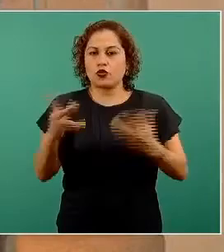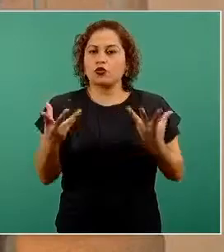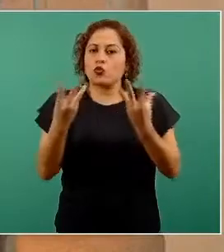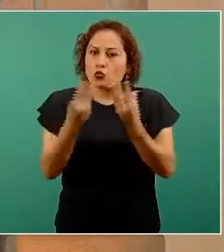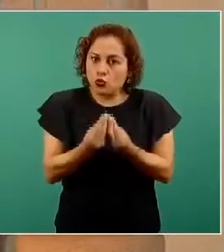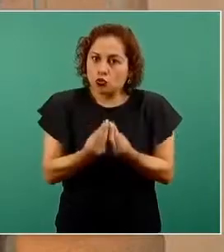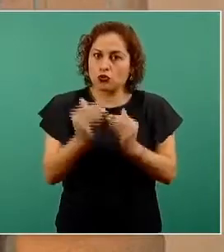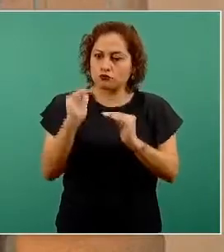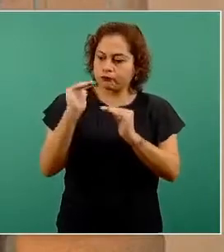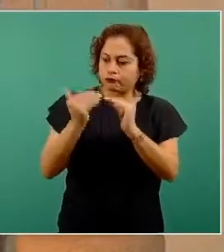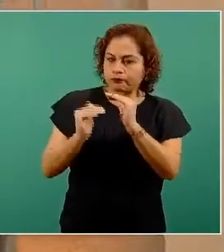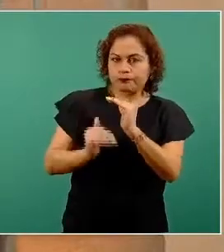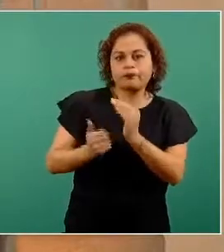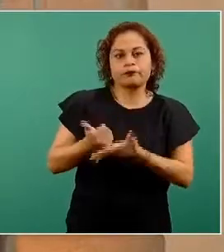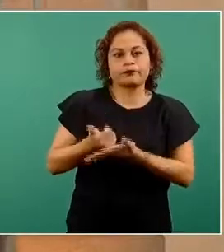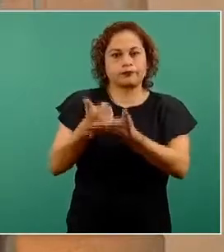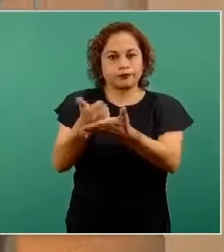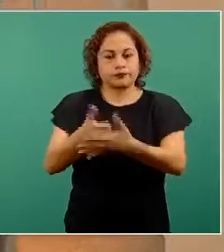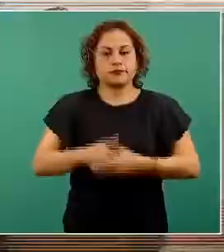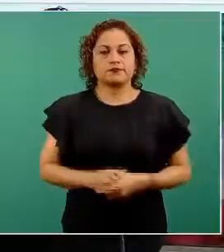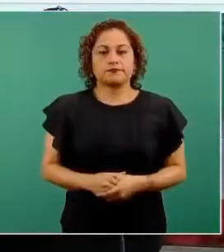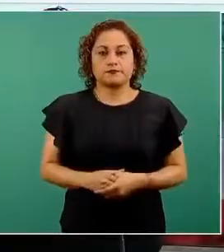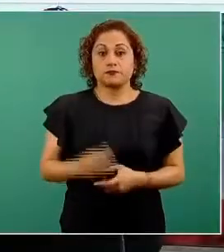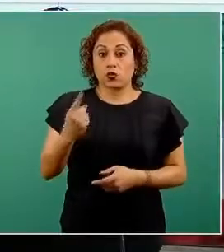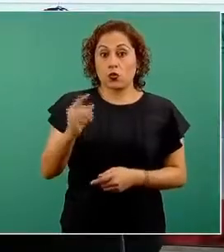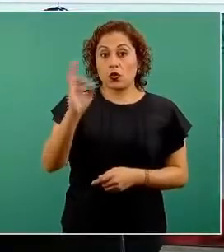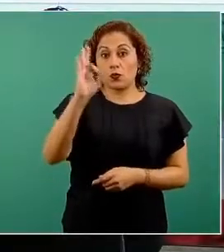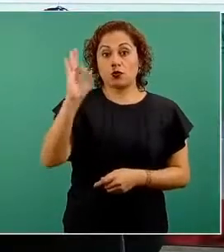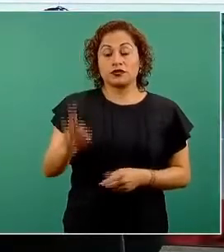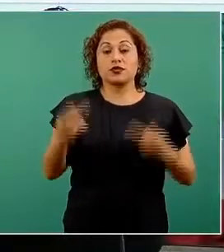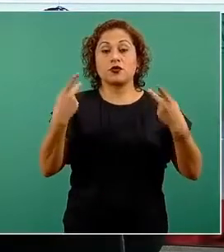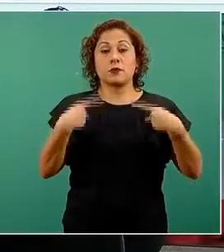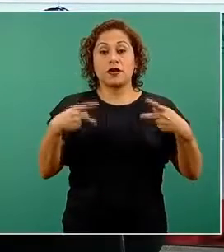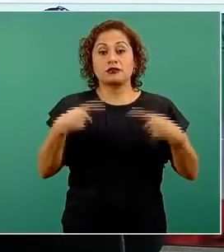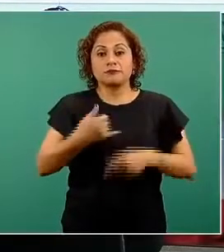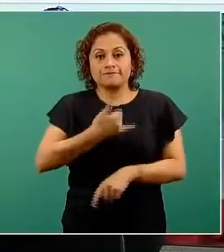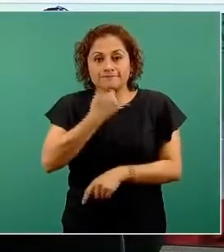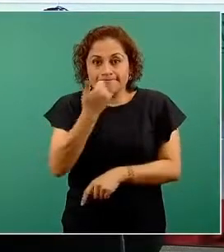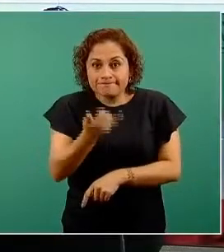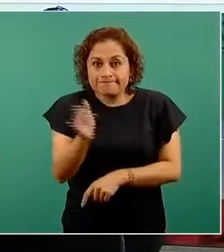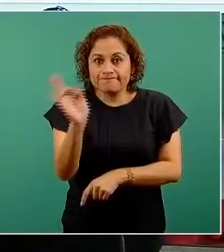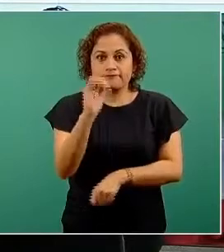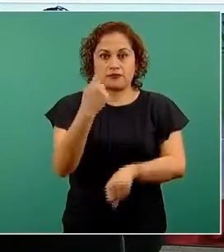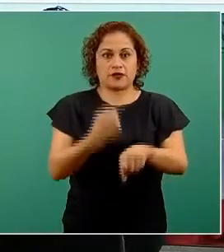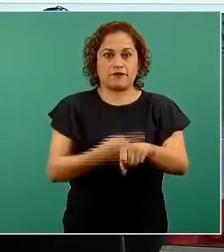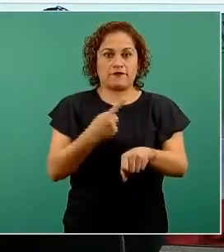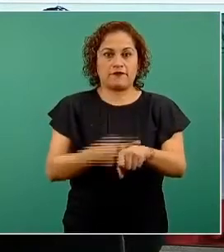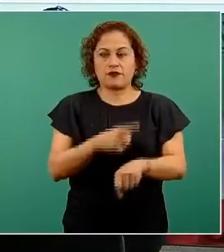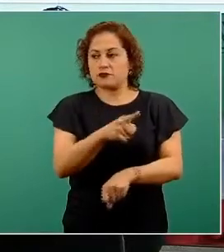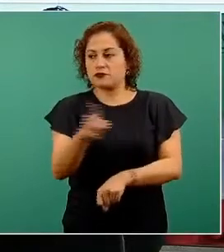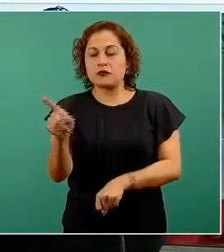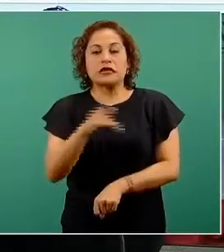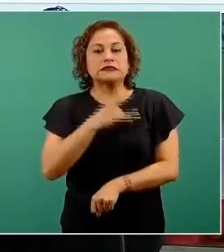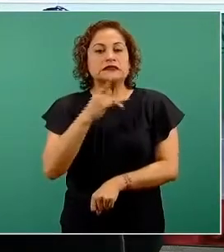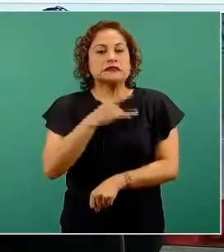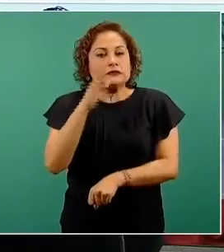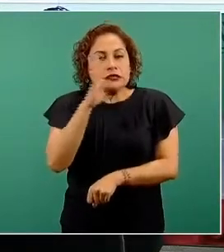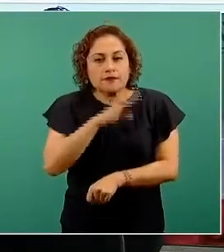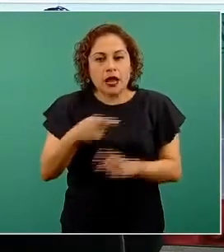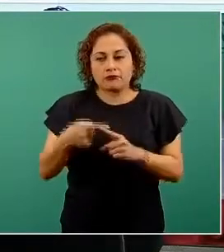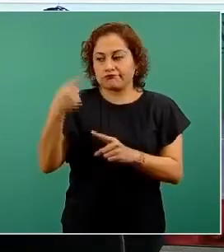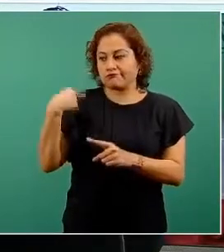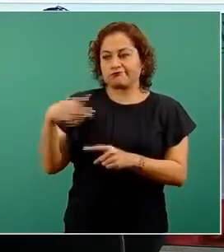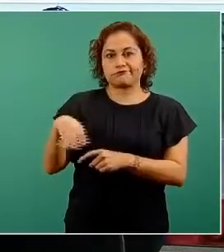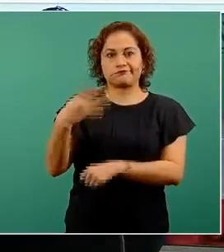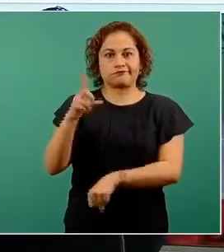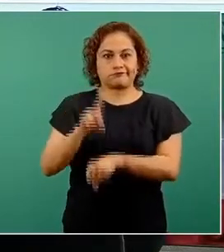disminución. Siguen 1% los casos activos estimados, es decir, las personas con inicio de síntomas en los últimos 14